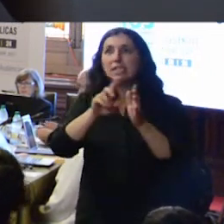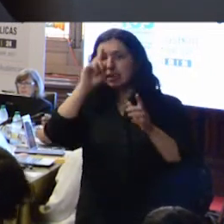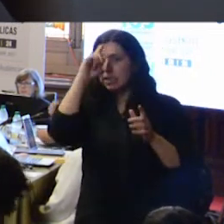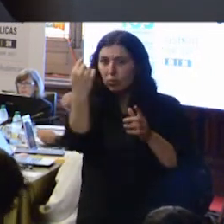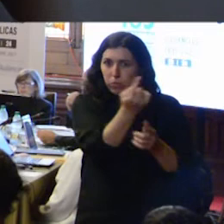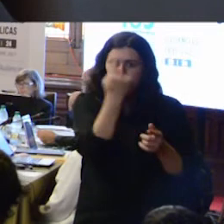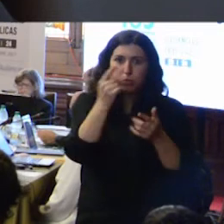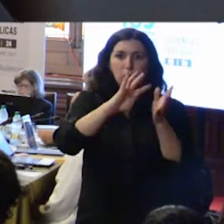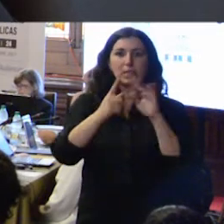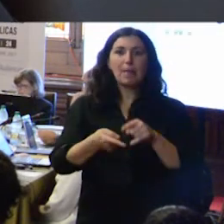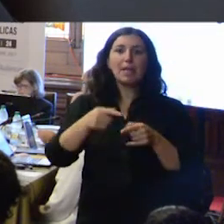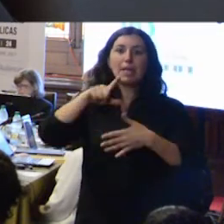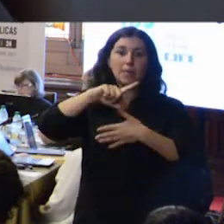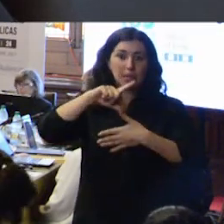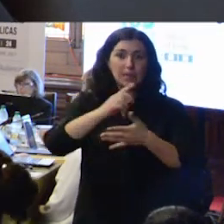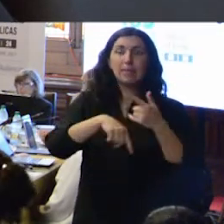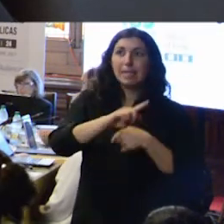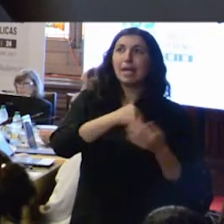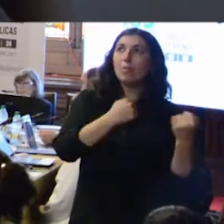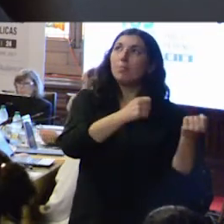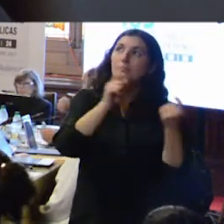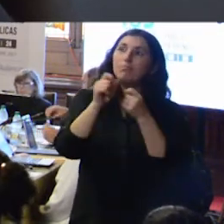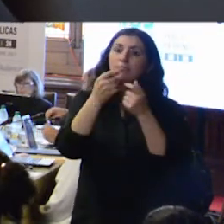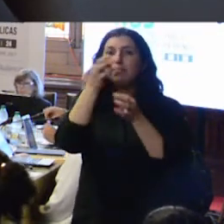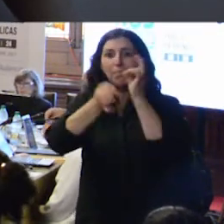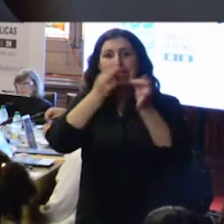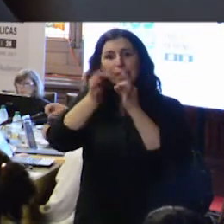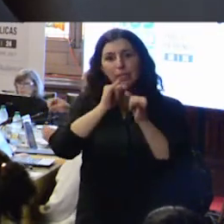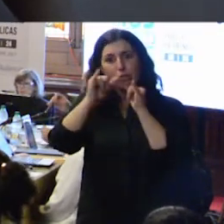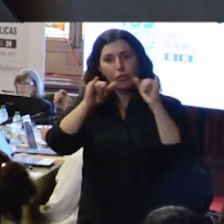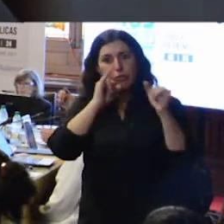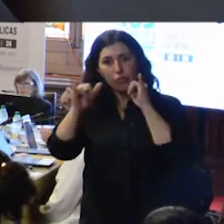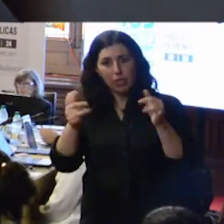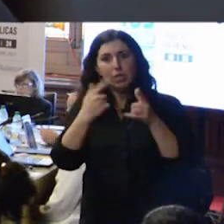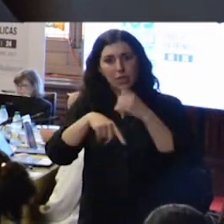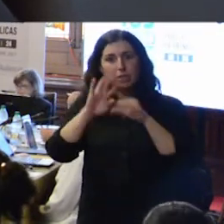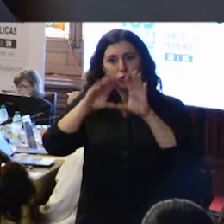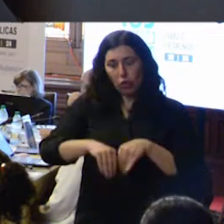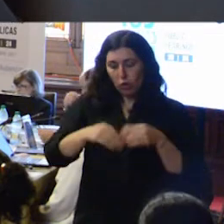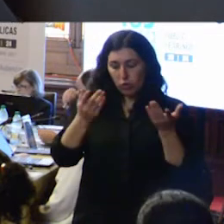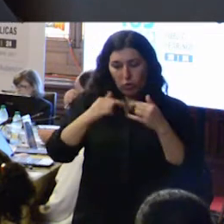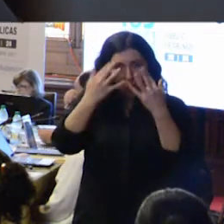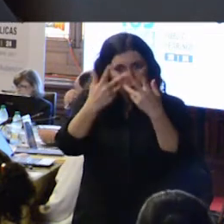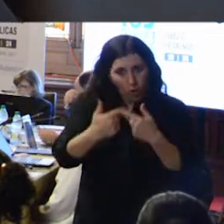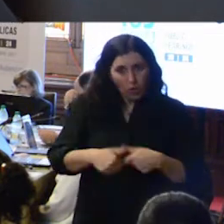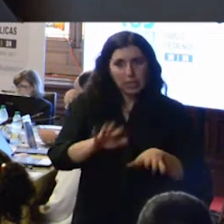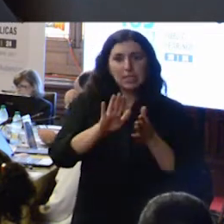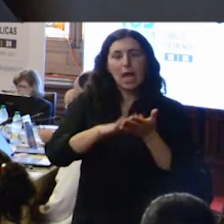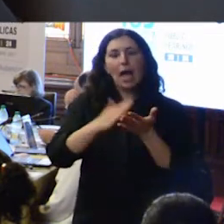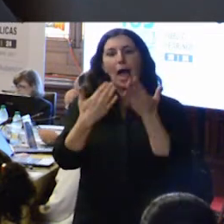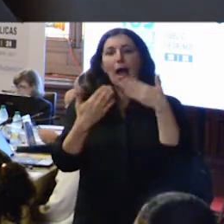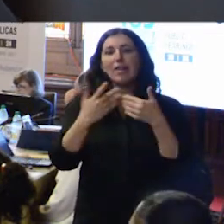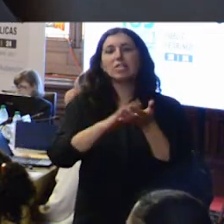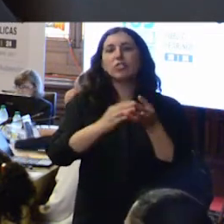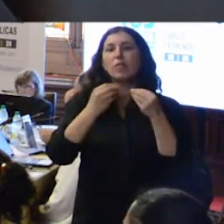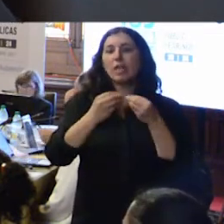Force, para generar un espacio para que se reúna con sociedad civil. Con usted, señor Orozco, tuvimos una actividad académica para hablar sobre el tema de buenas prácticas